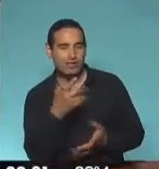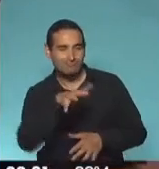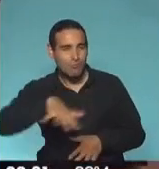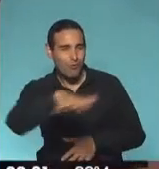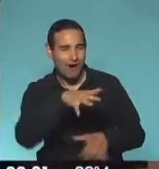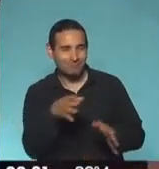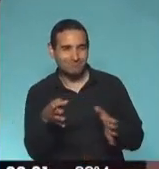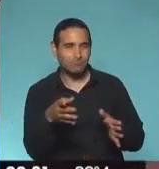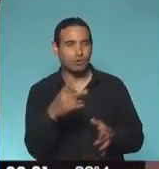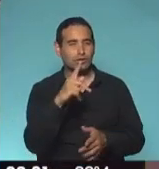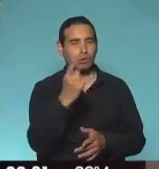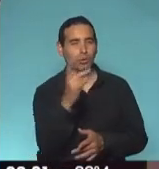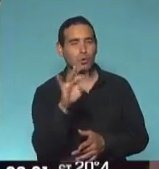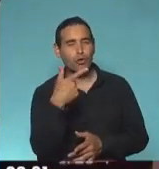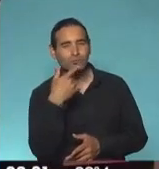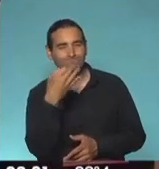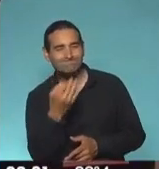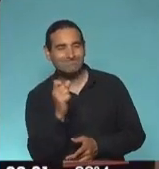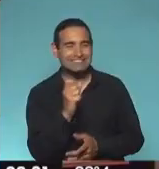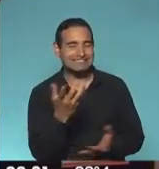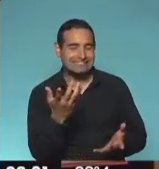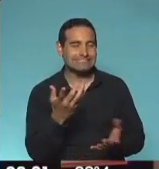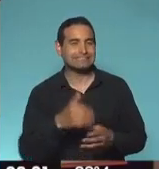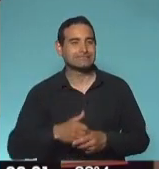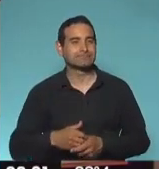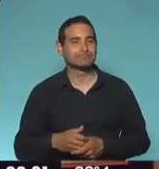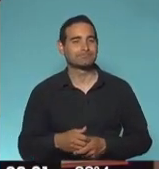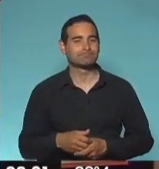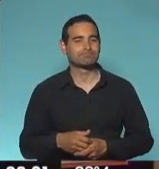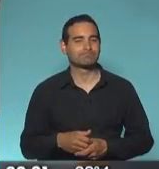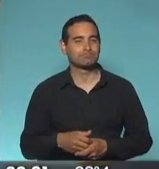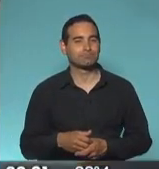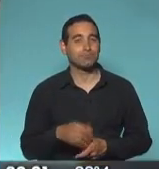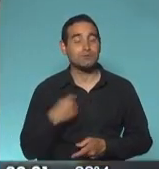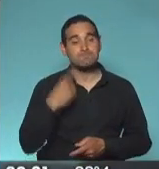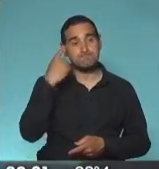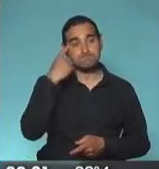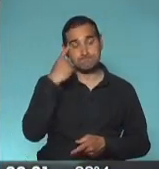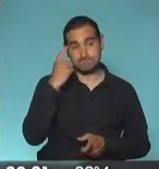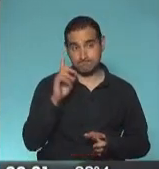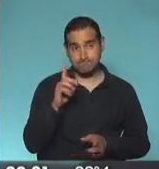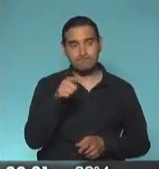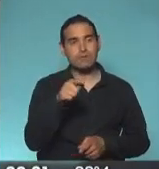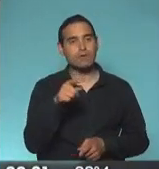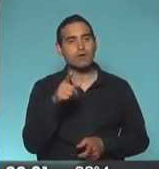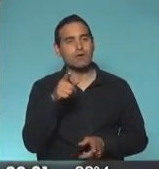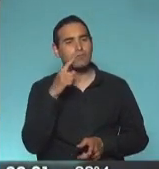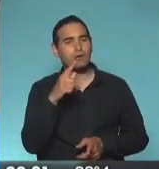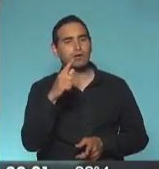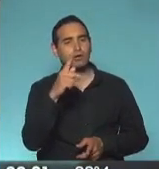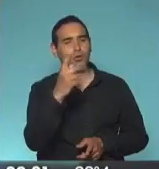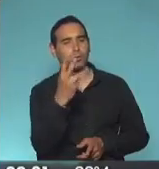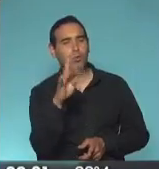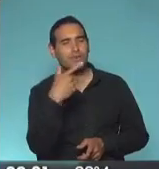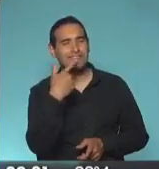qué sería un kurdo, qué no sería un kurdo, etcétera. Yo creo que lo que pasa es que el proyecto de un Kurdistán en esos 4